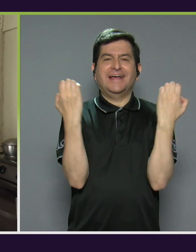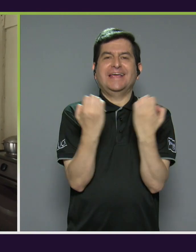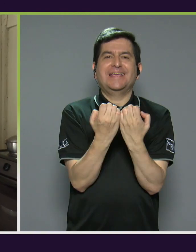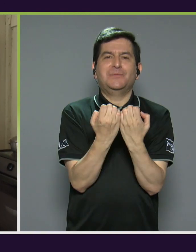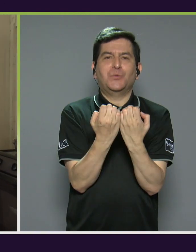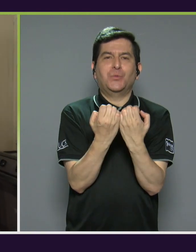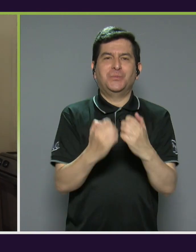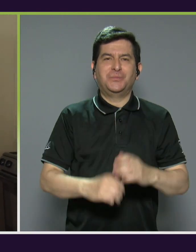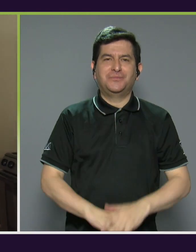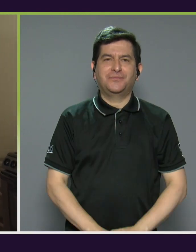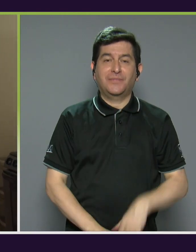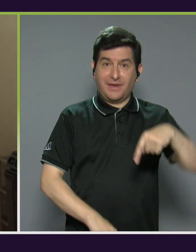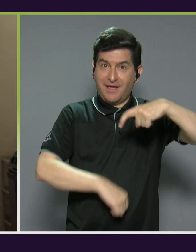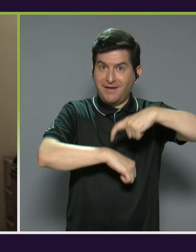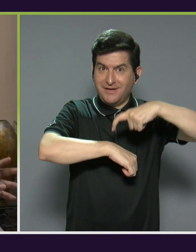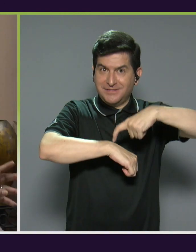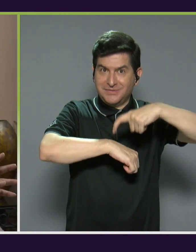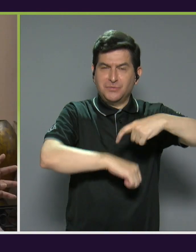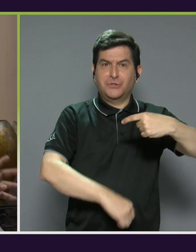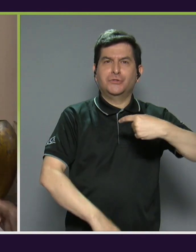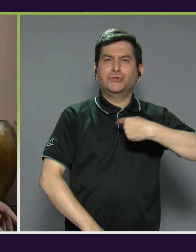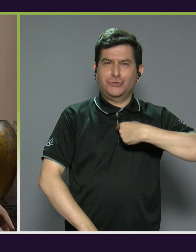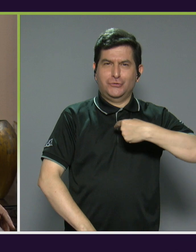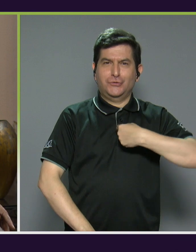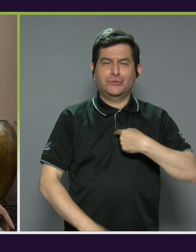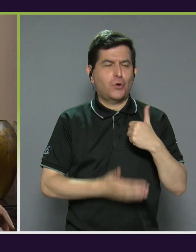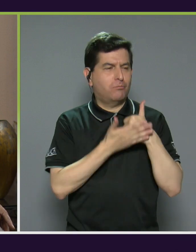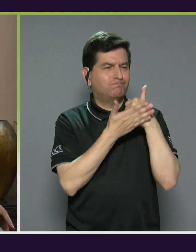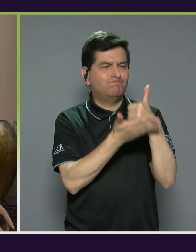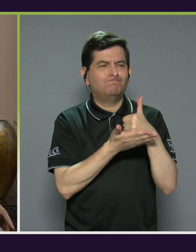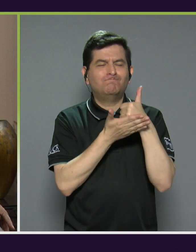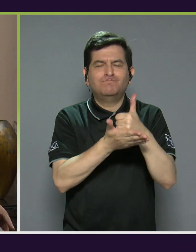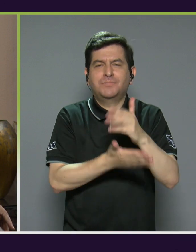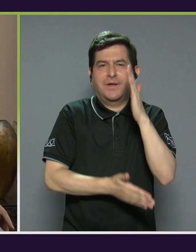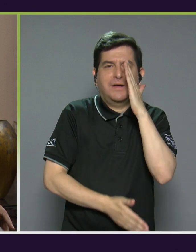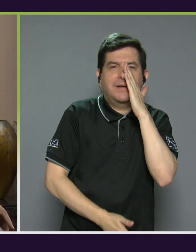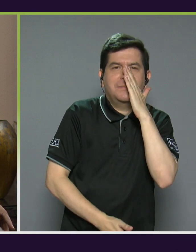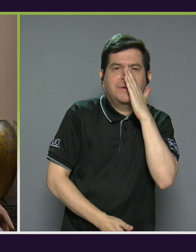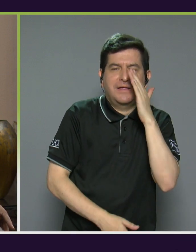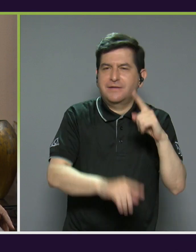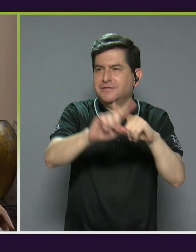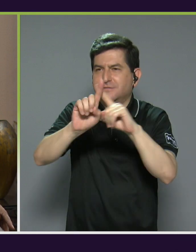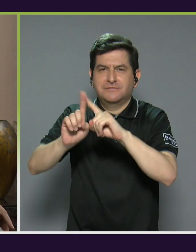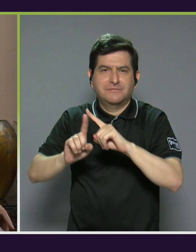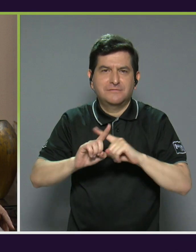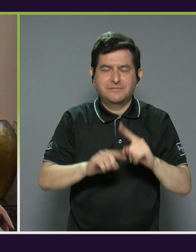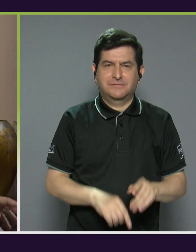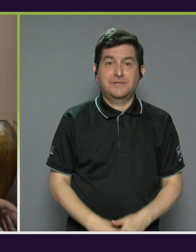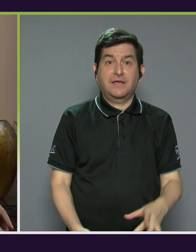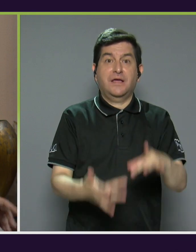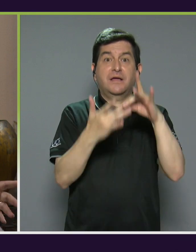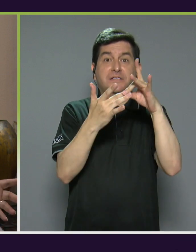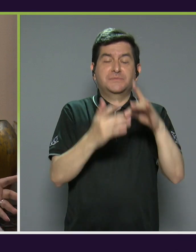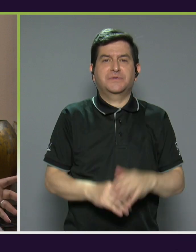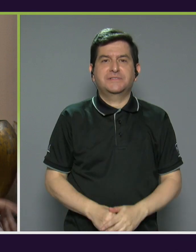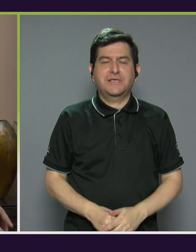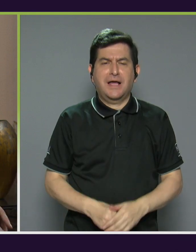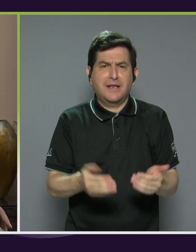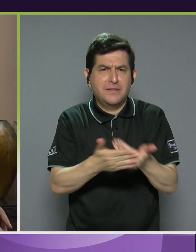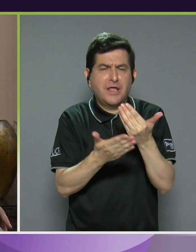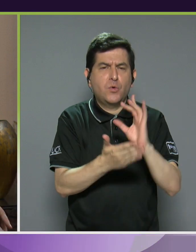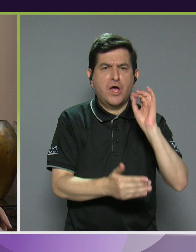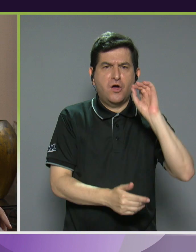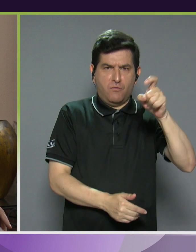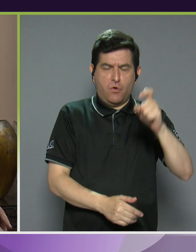en un equipo. En este momento, por eso yo ayudo a las madres de familia, ¿verdad? Sobre todo las